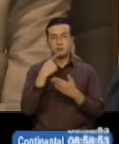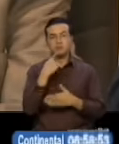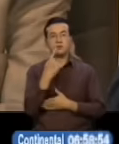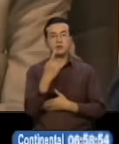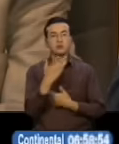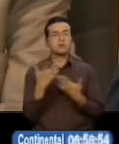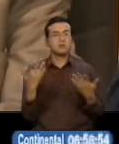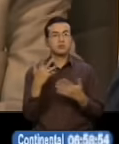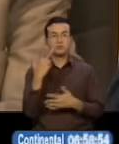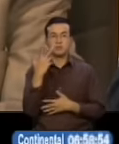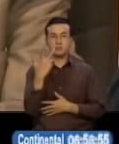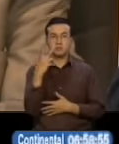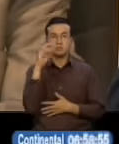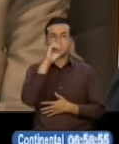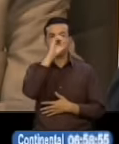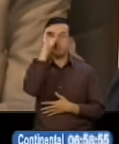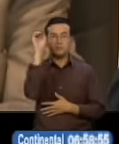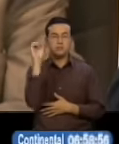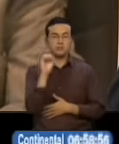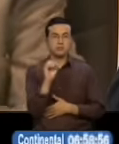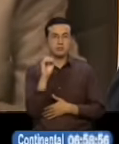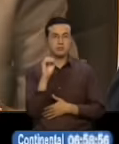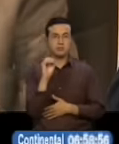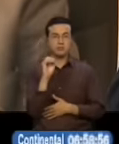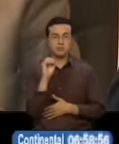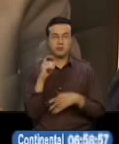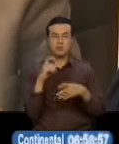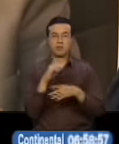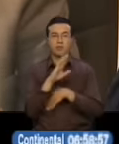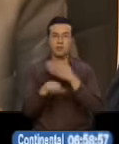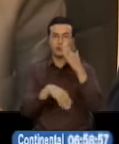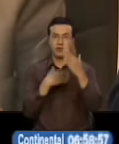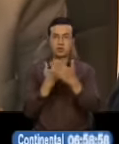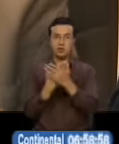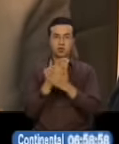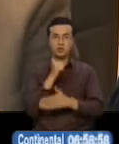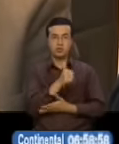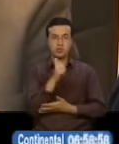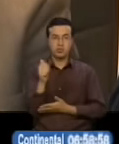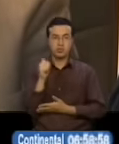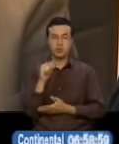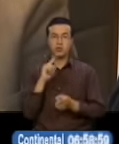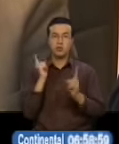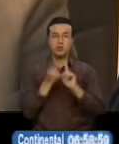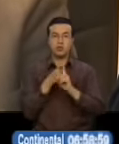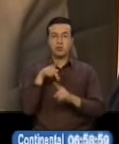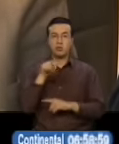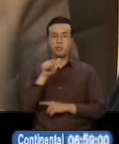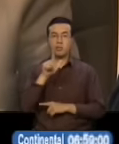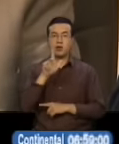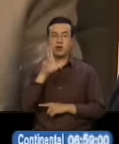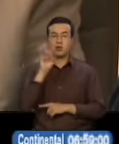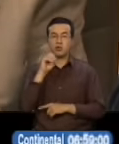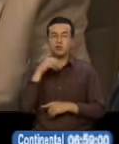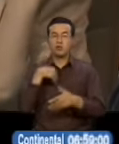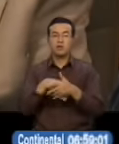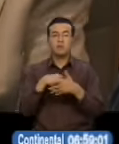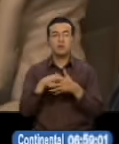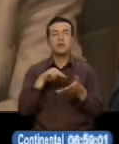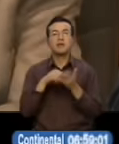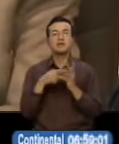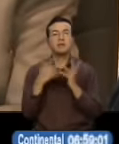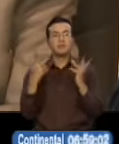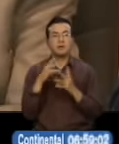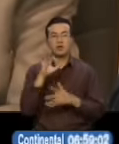una restricción del 3% del aforo en todas las localidades, a excepción de Palco. Esta restricción